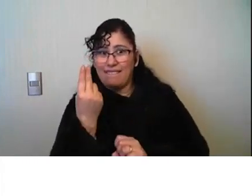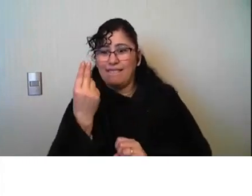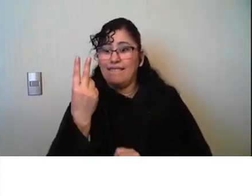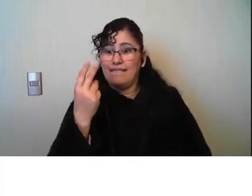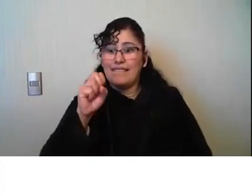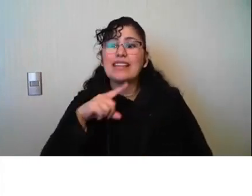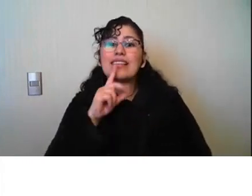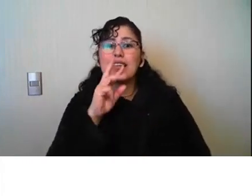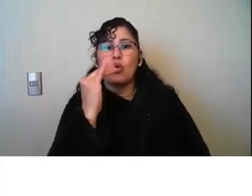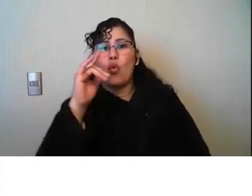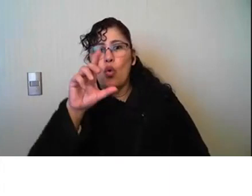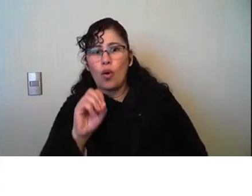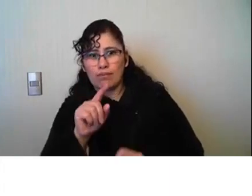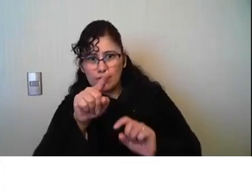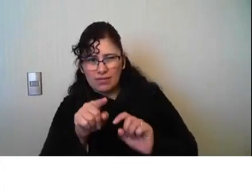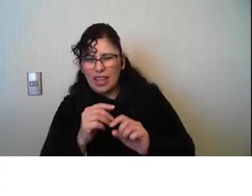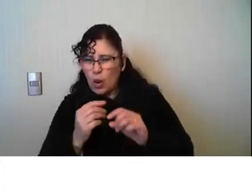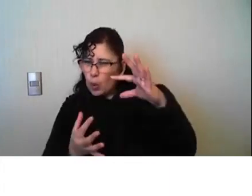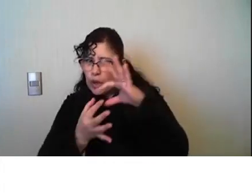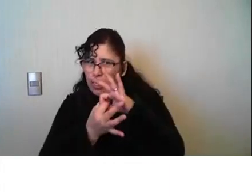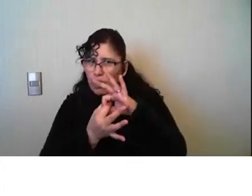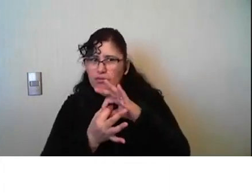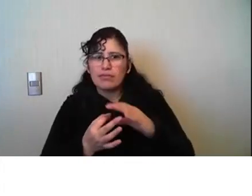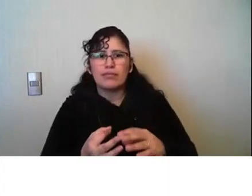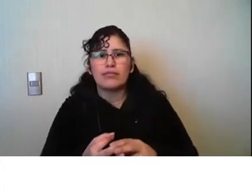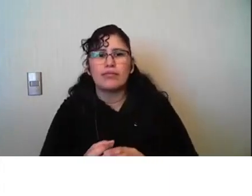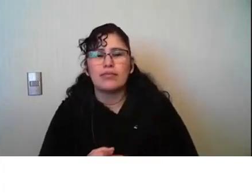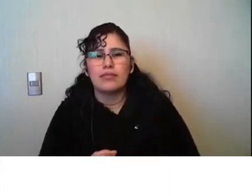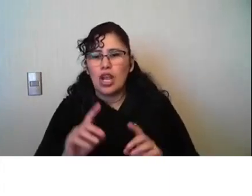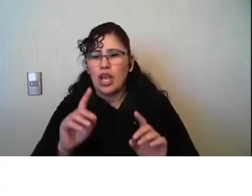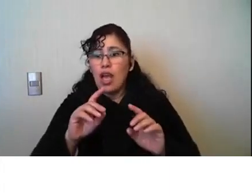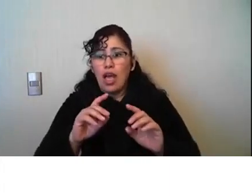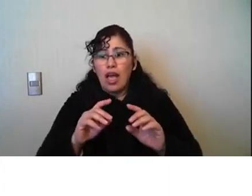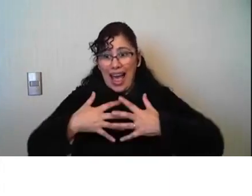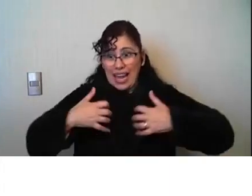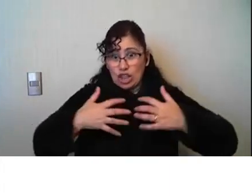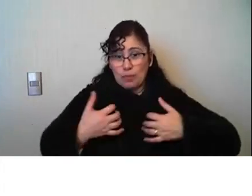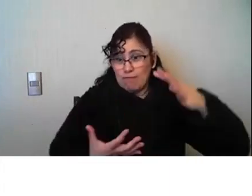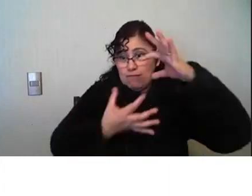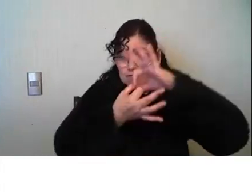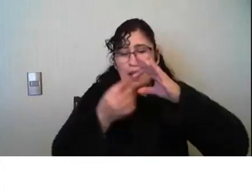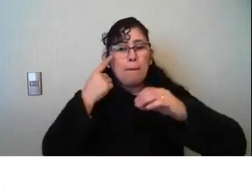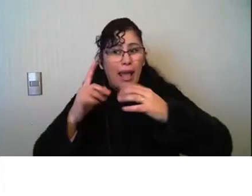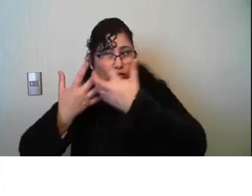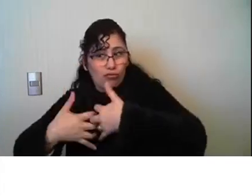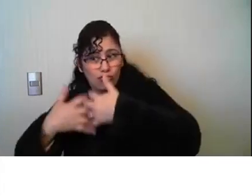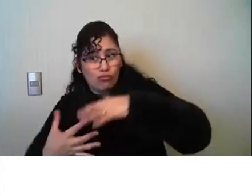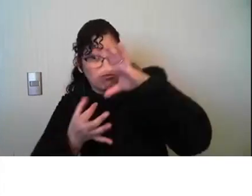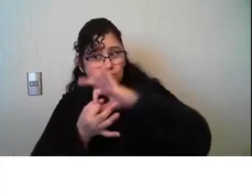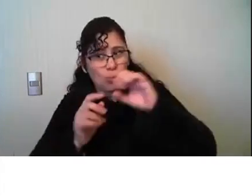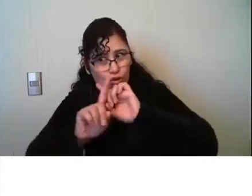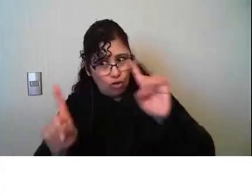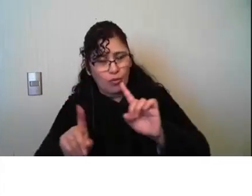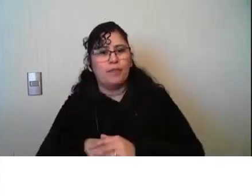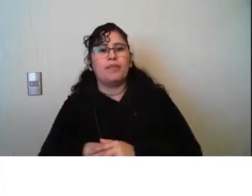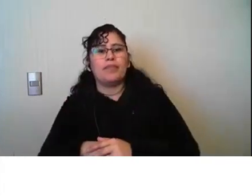y estaría unido anatómicamente, pero no funcionalmente, solamente anatómica, con la adherencia